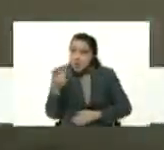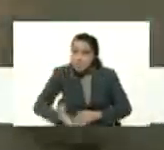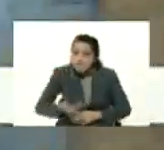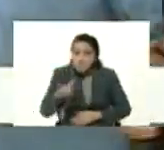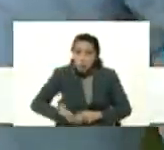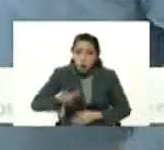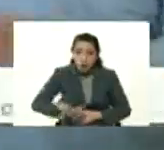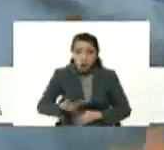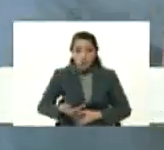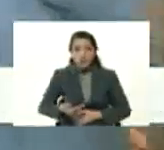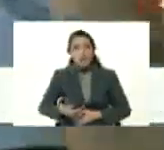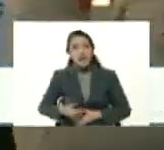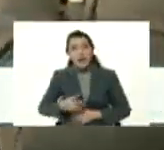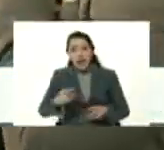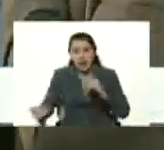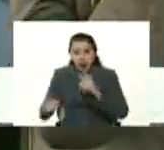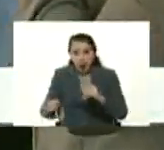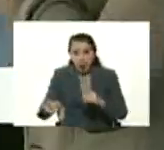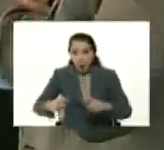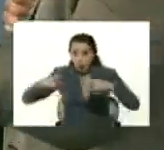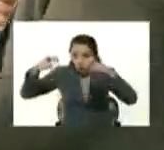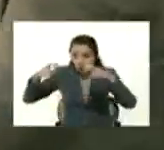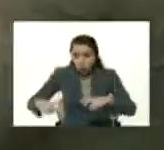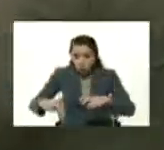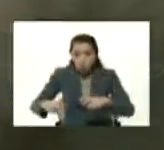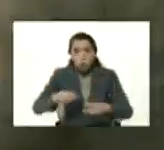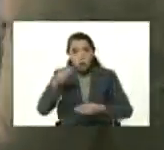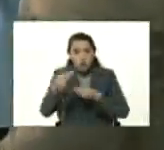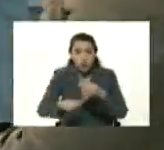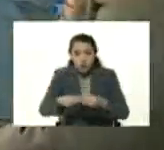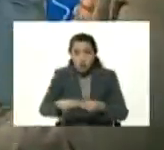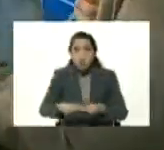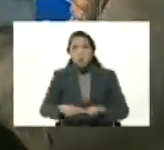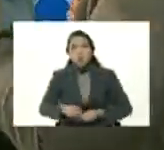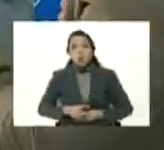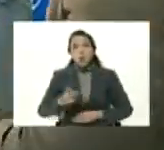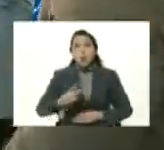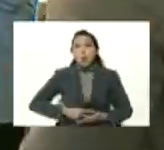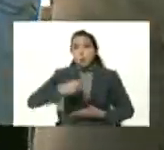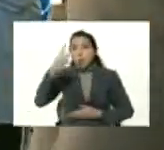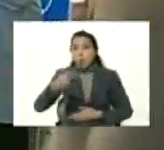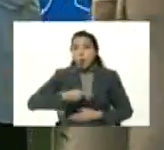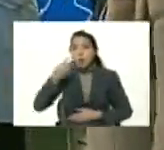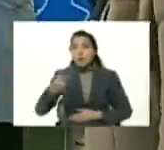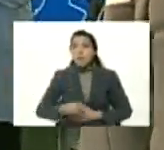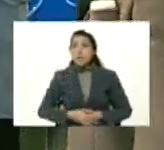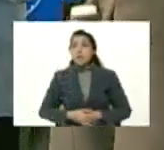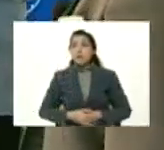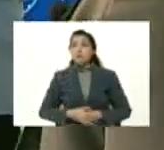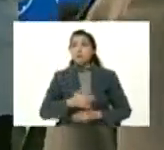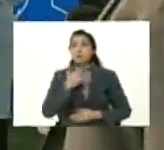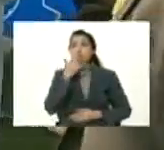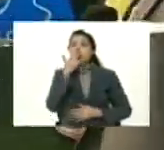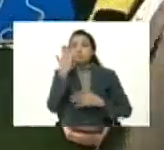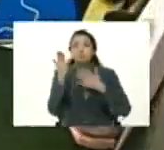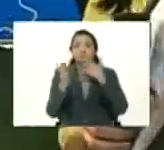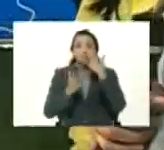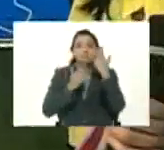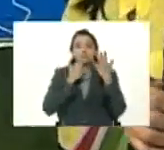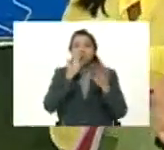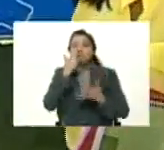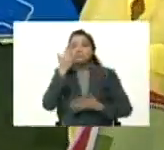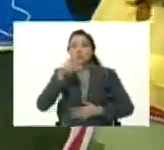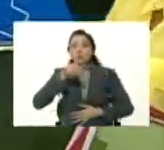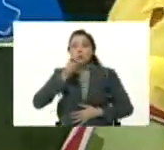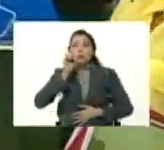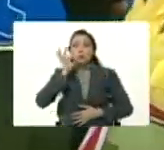Cafecito. Se discutió en las mesas. Como usted sabe, la política nuestra siempre ha sido huele la práctica. Exquisito. Ojalá por televisión, redes